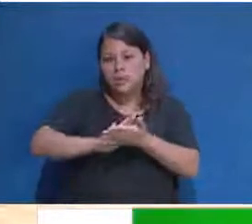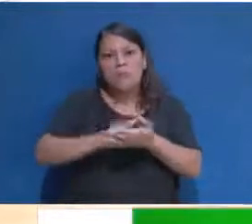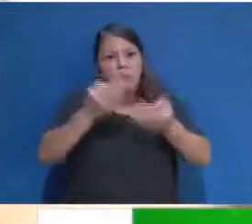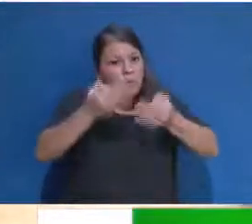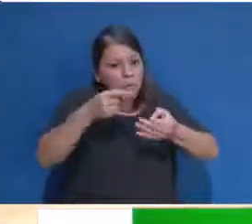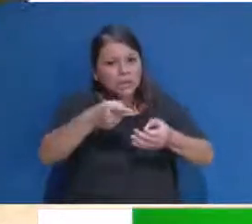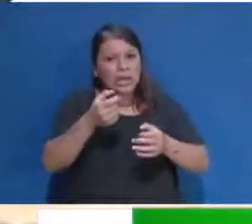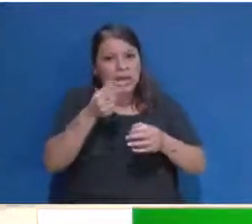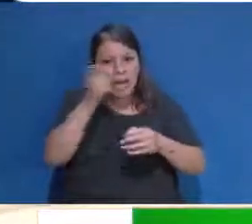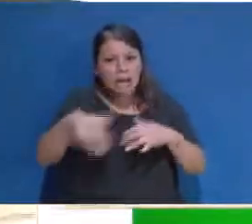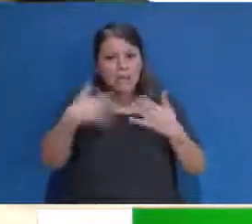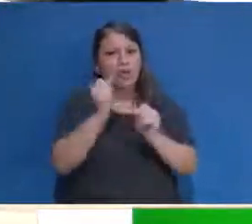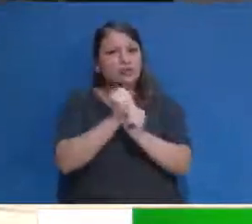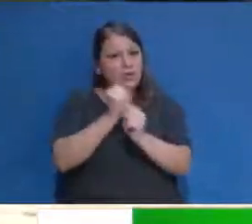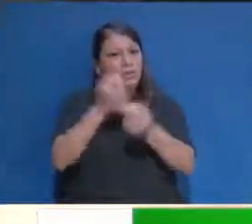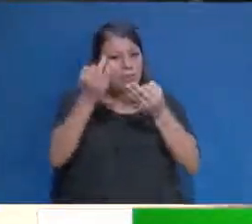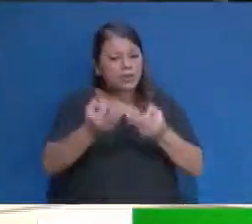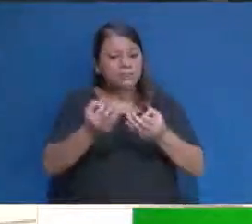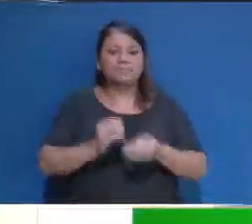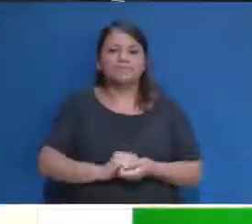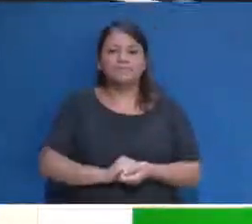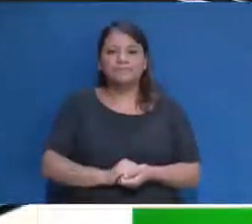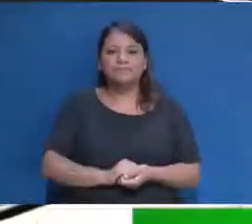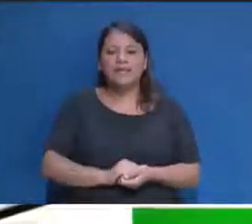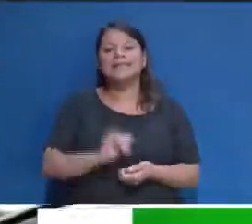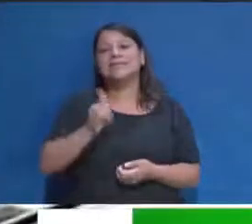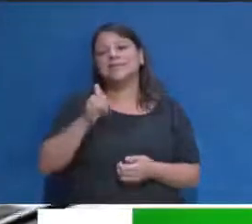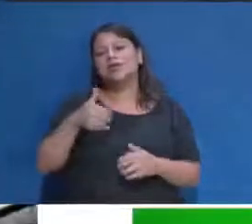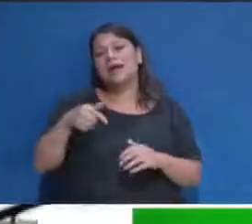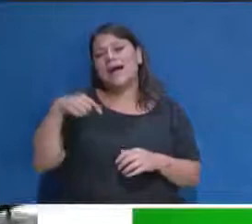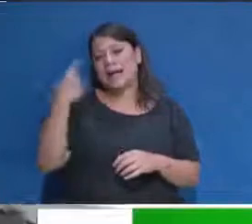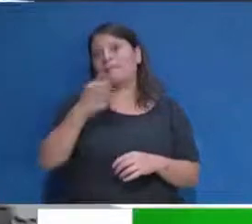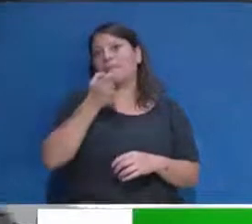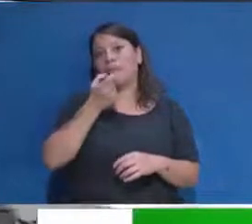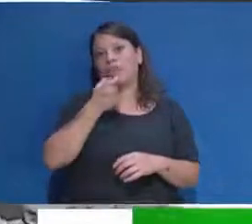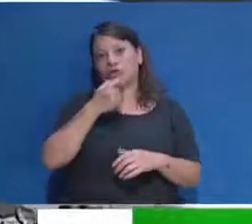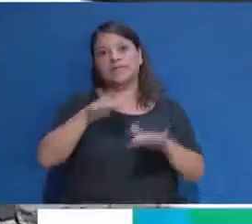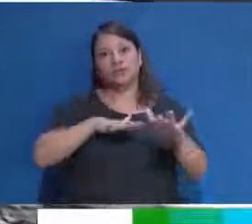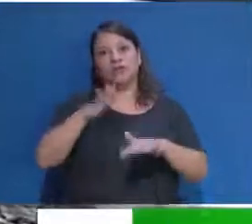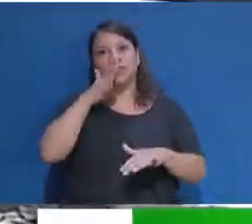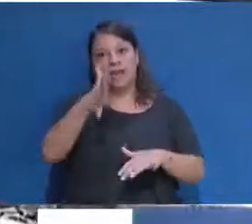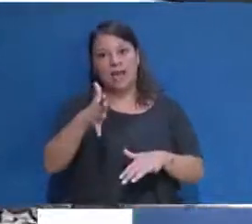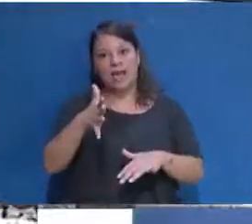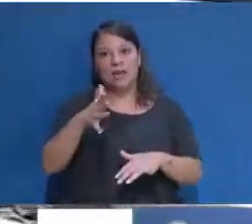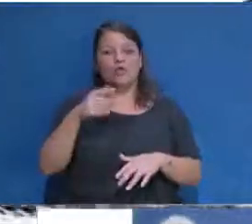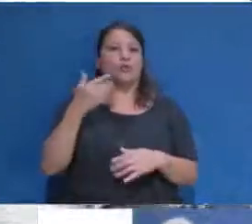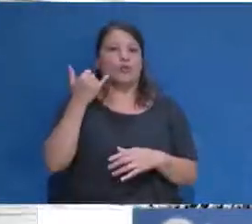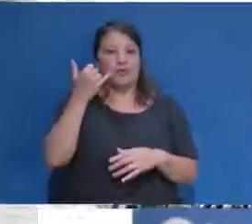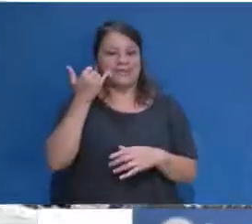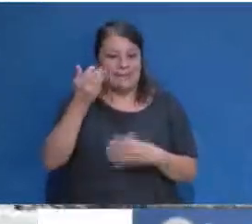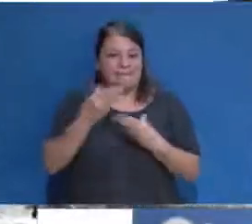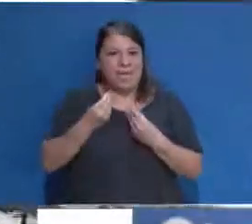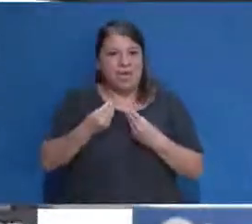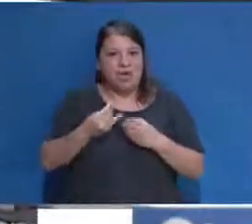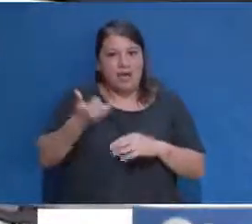rápidamente como se debe actuar en los casos con los casos que nosotros hemos tenido acá en mendoza ya uno tiene un poco de pavor porque